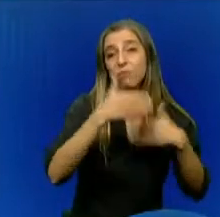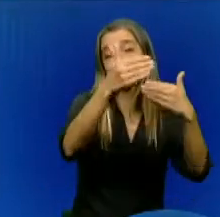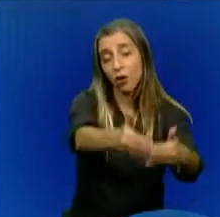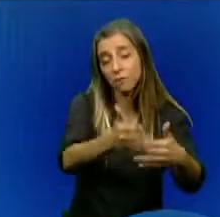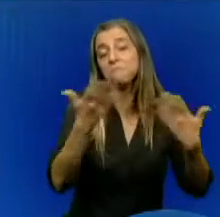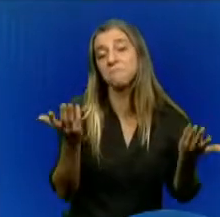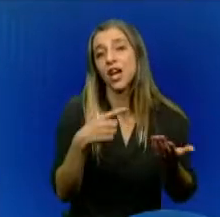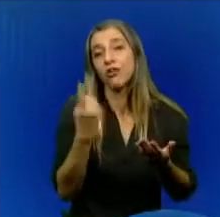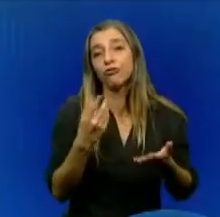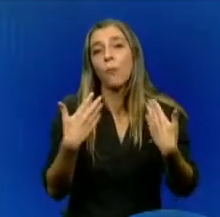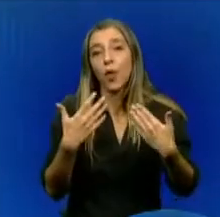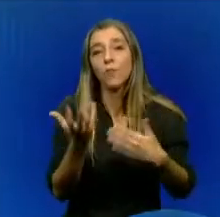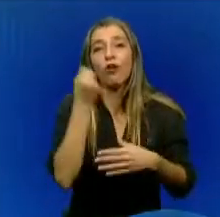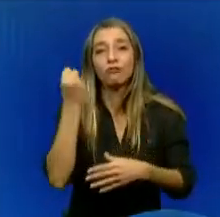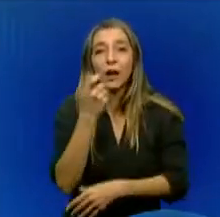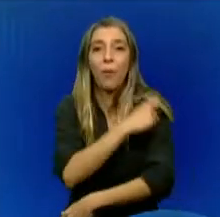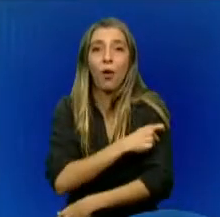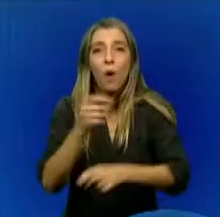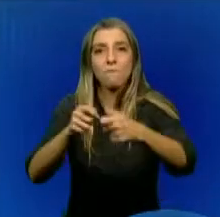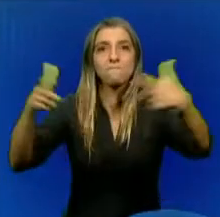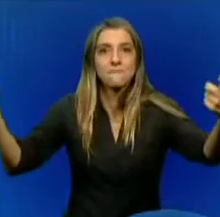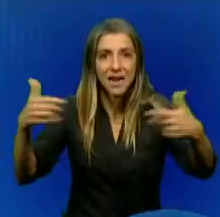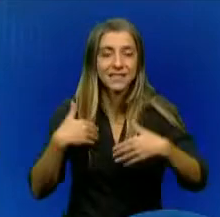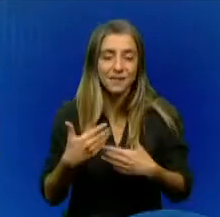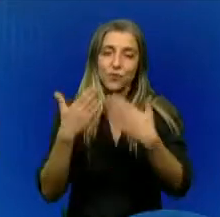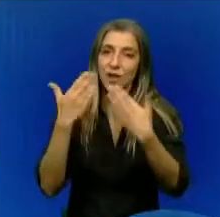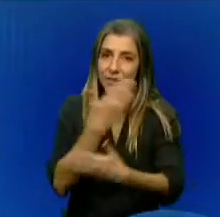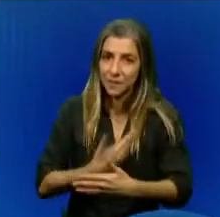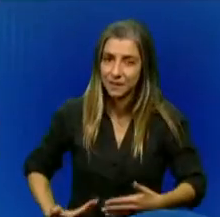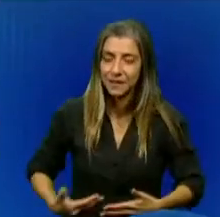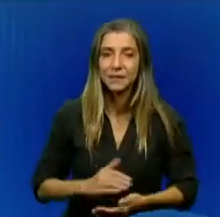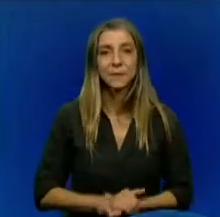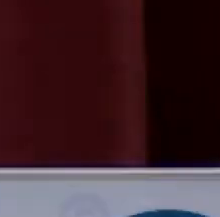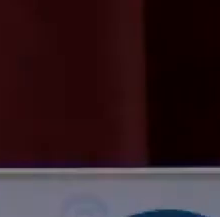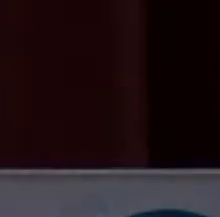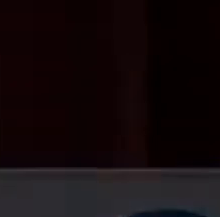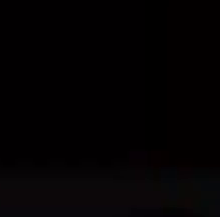mi voto positivo. Muchas gracias, presidente. Gracias, diputado Schedling.